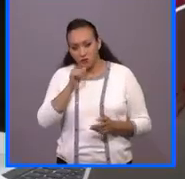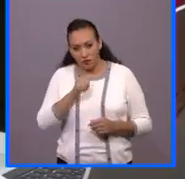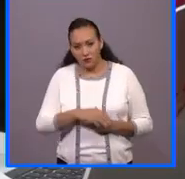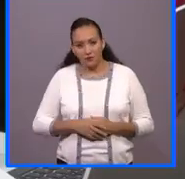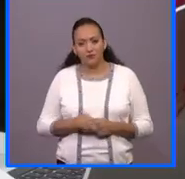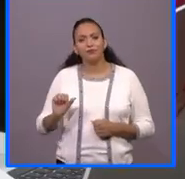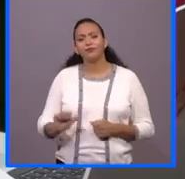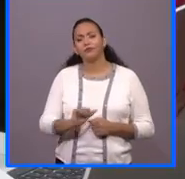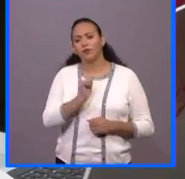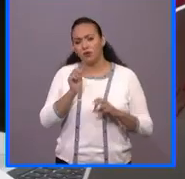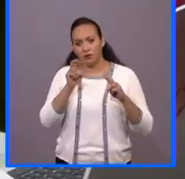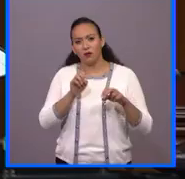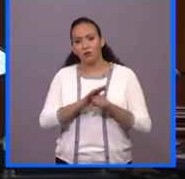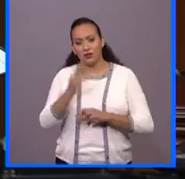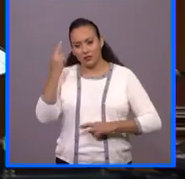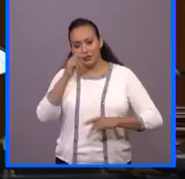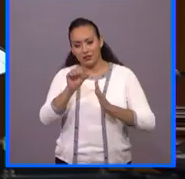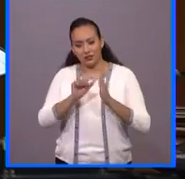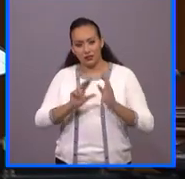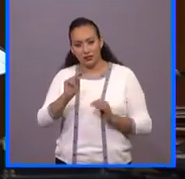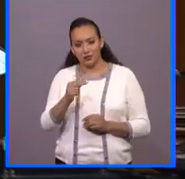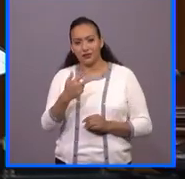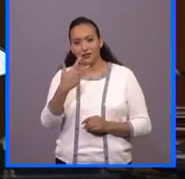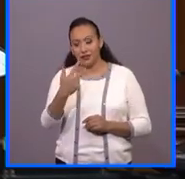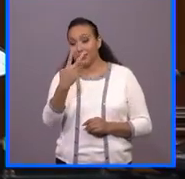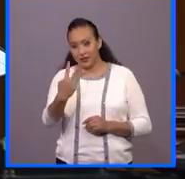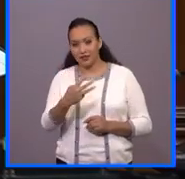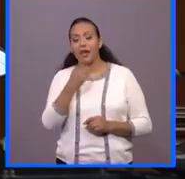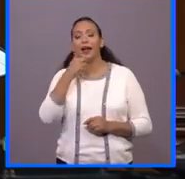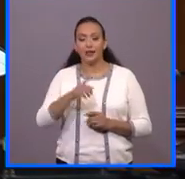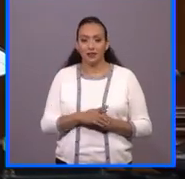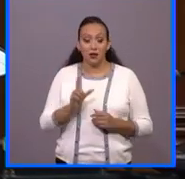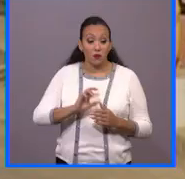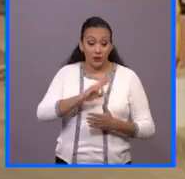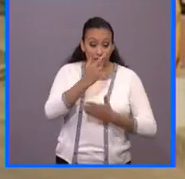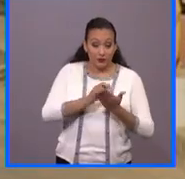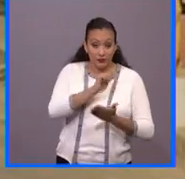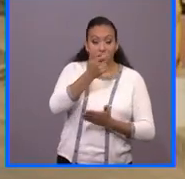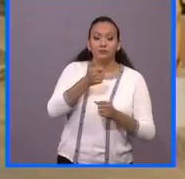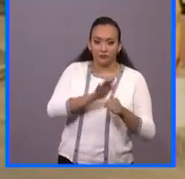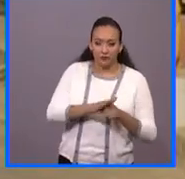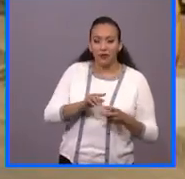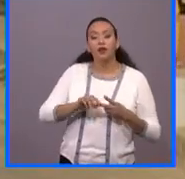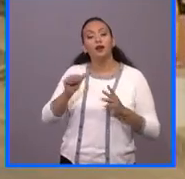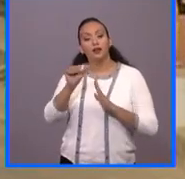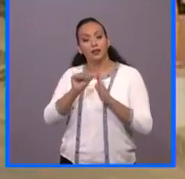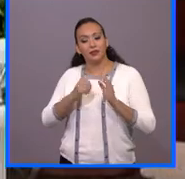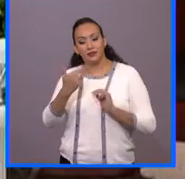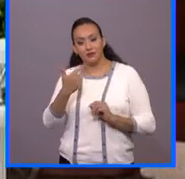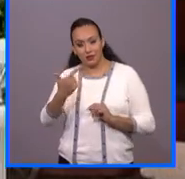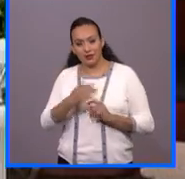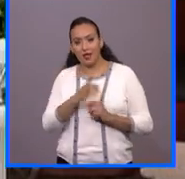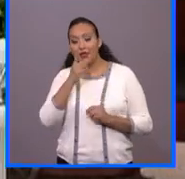otro lado, entre otros, declaró la validez del artículo 83 que define a las faltas administrativas, así como el artículo 57 que establece